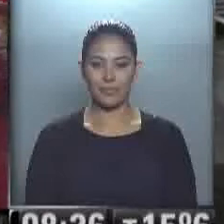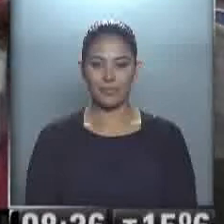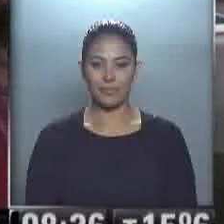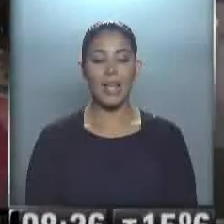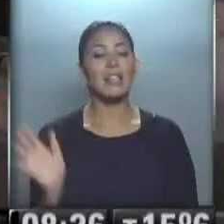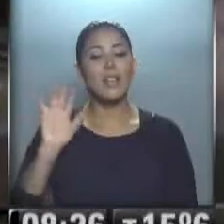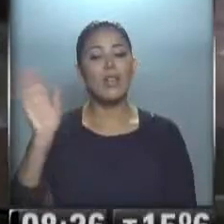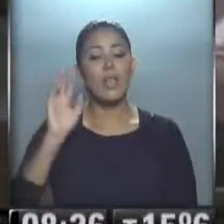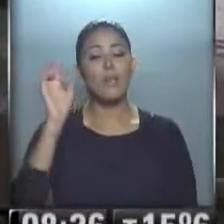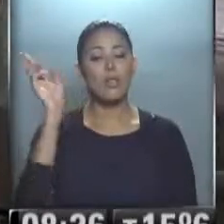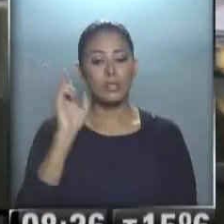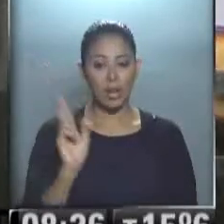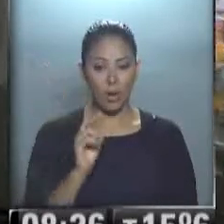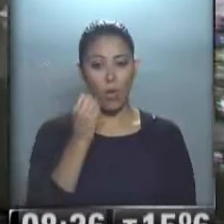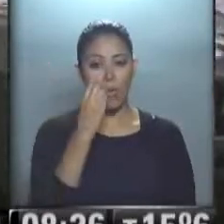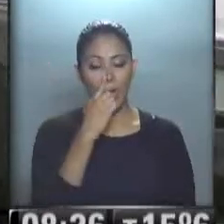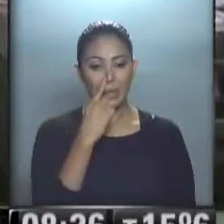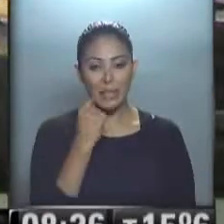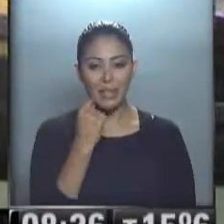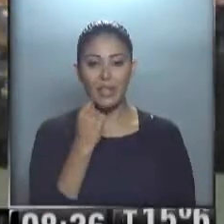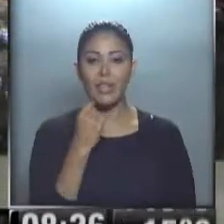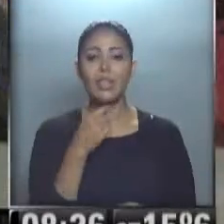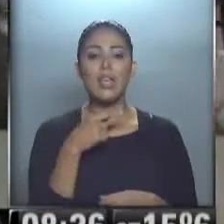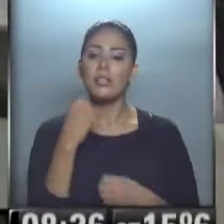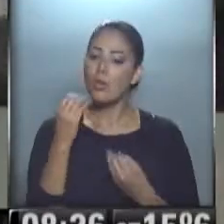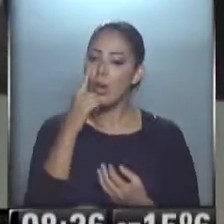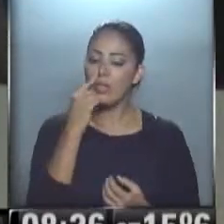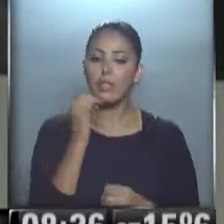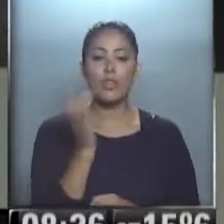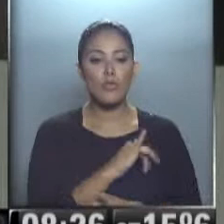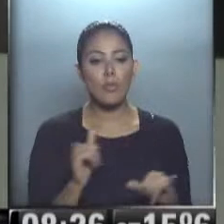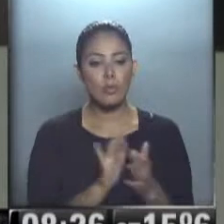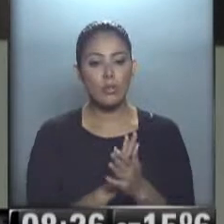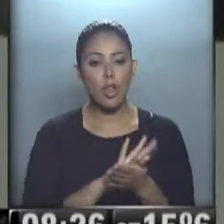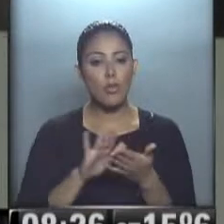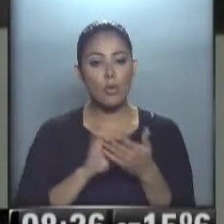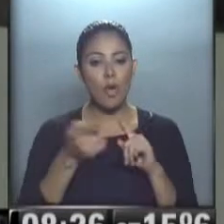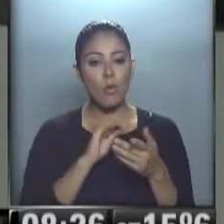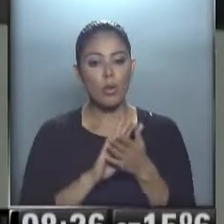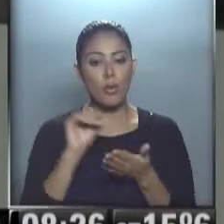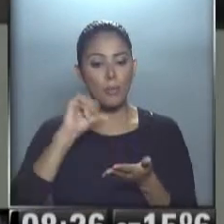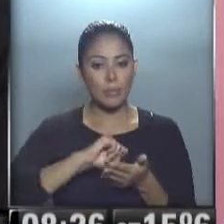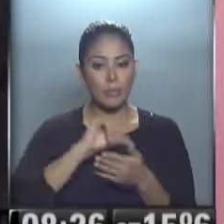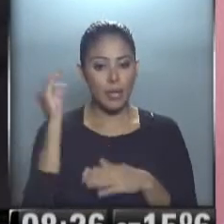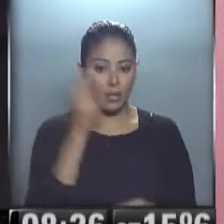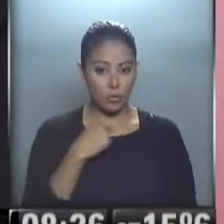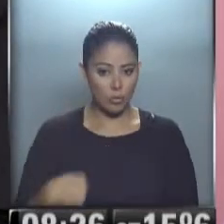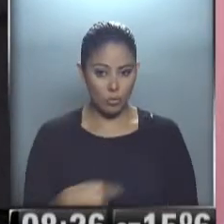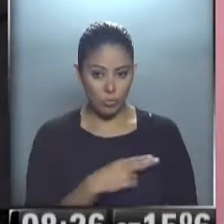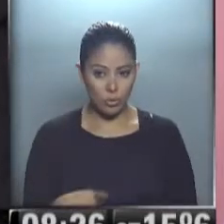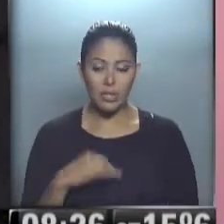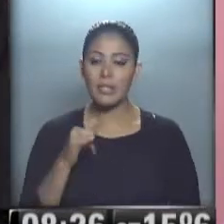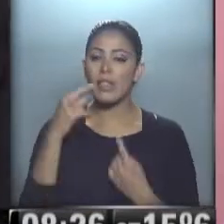saludamos a de la torre de buendía raúl del nuevo acuerdo fiscal con suiza hubo reuniones hubo varias reuniones